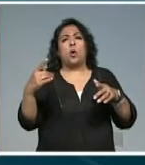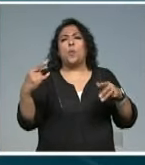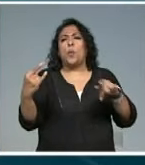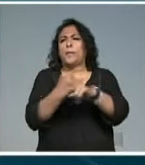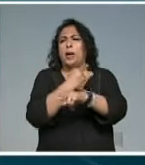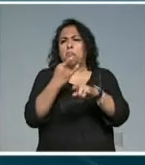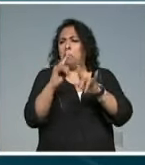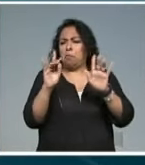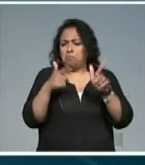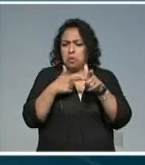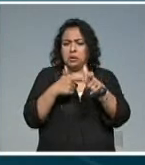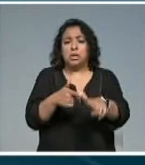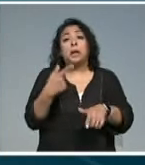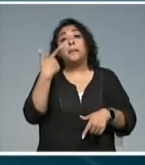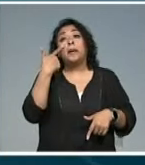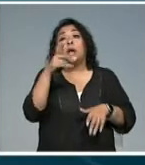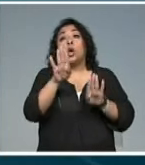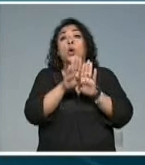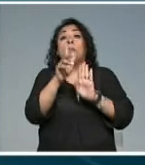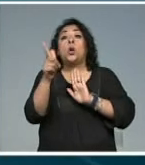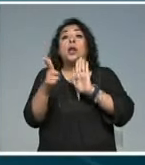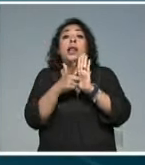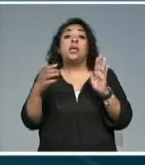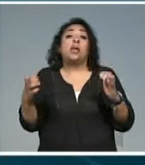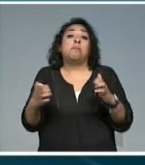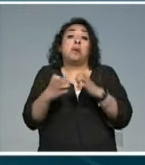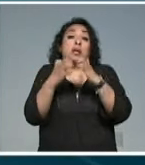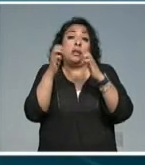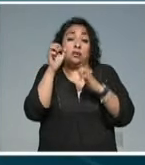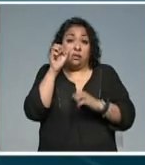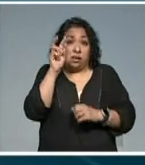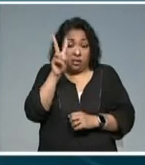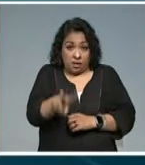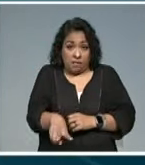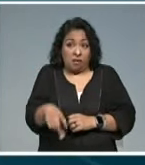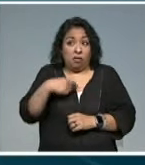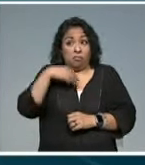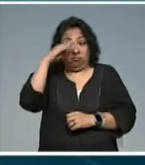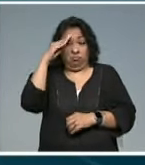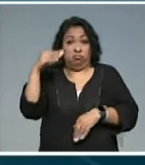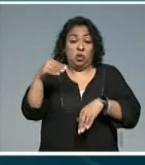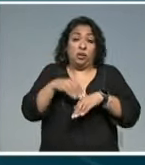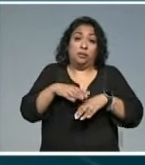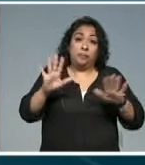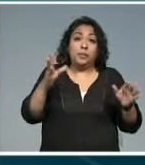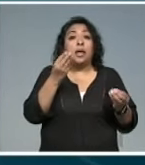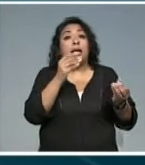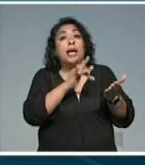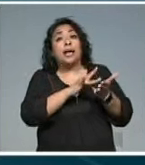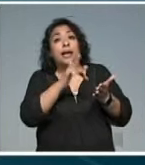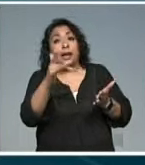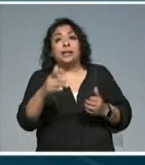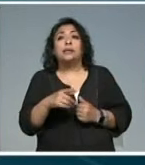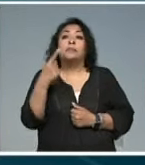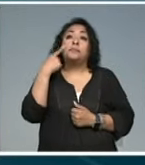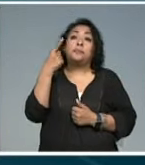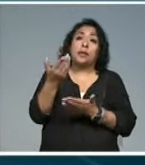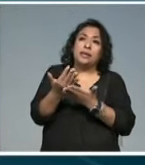pero vamos a ver de qué manera aplica la ley de emergencias si efectivamente la llega a considerar. Pues muchísimas gracias por